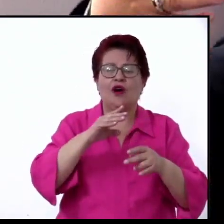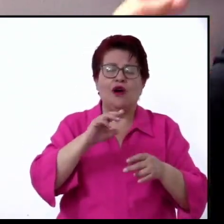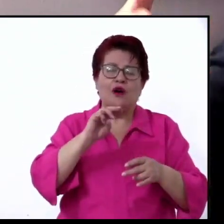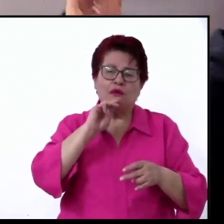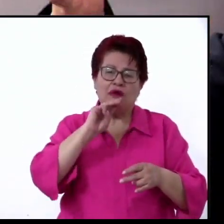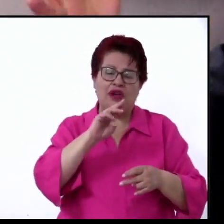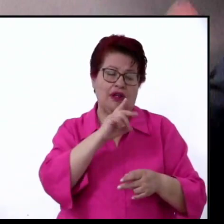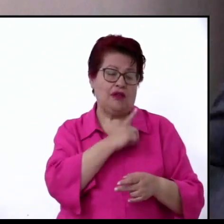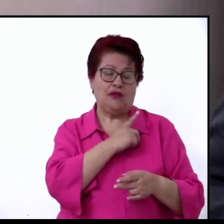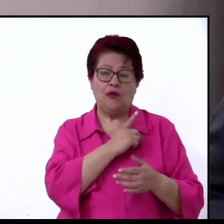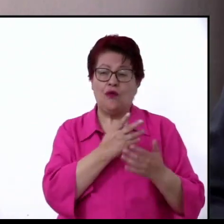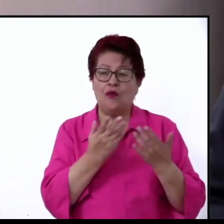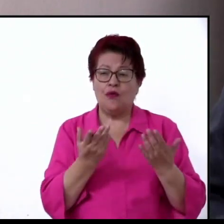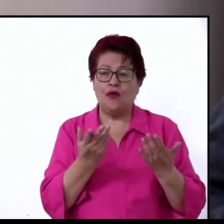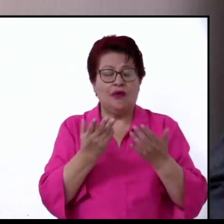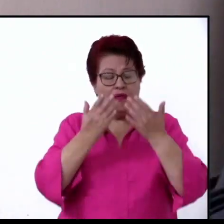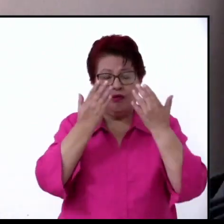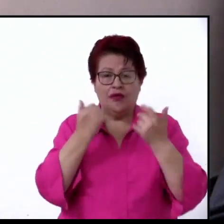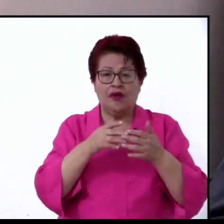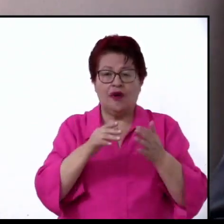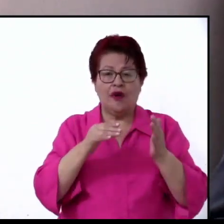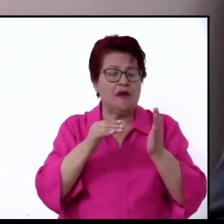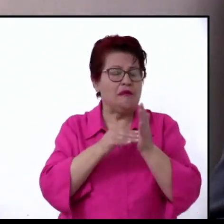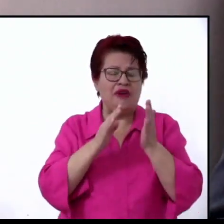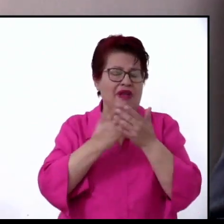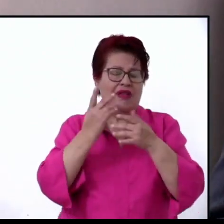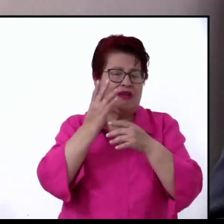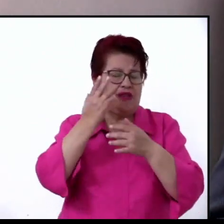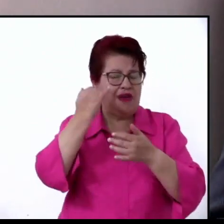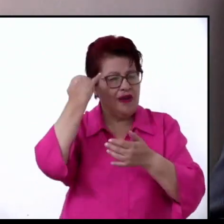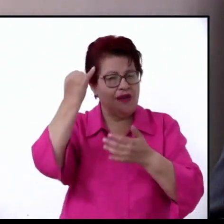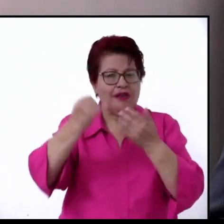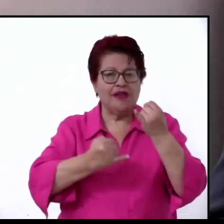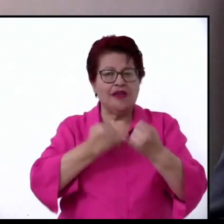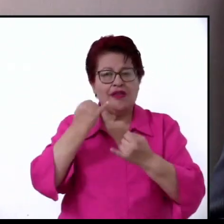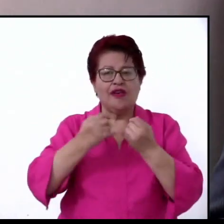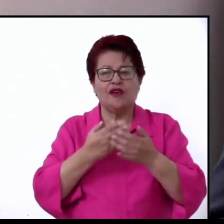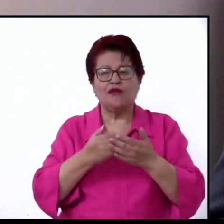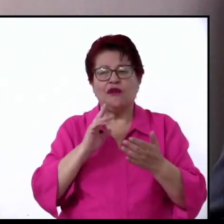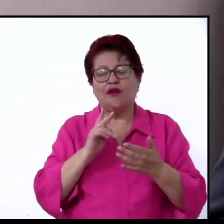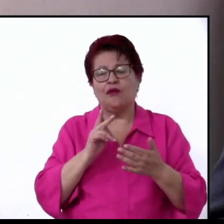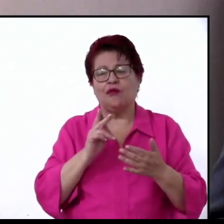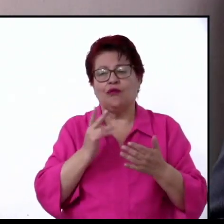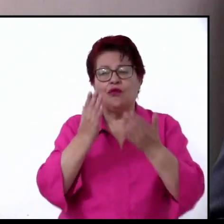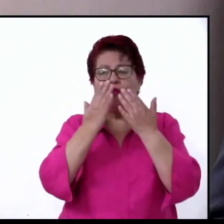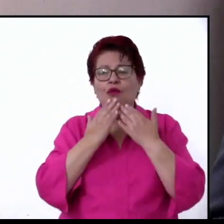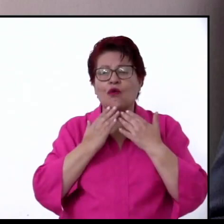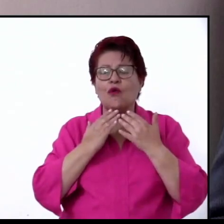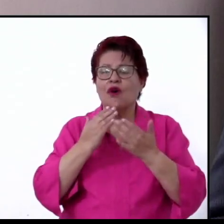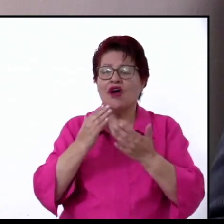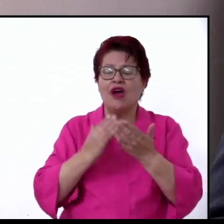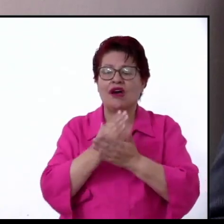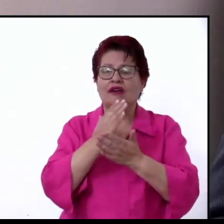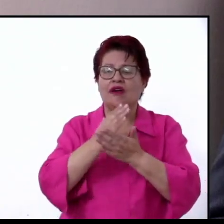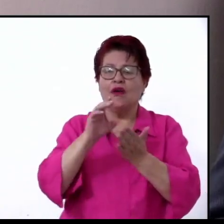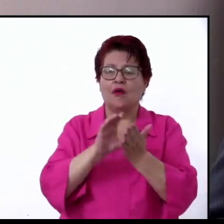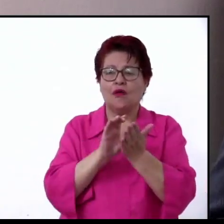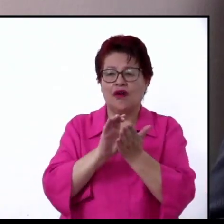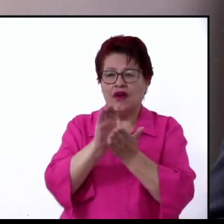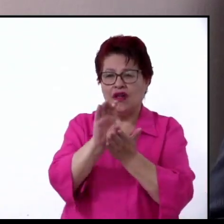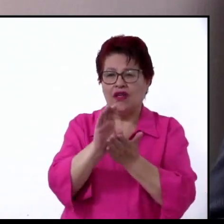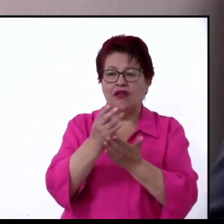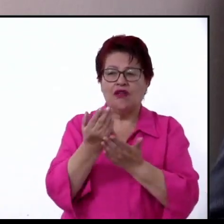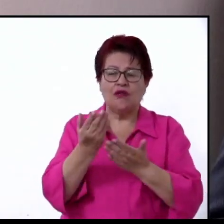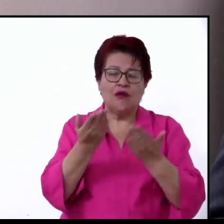madre sola, no sé, hay miles de supuestos, no tienen un acceso a un crédito